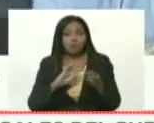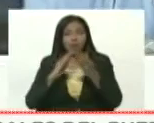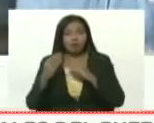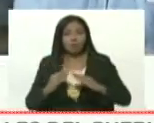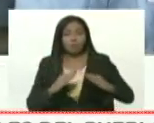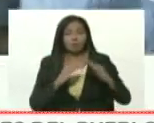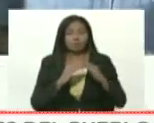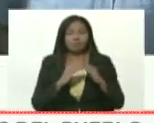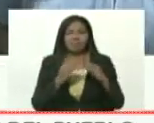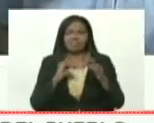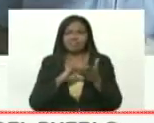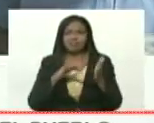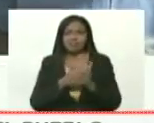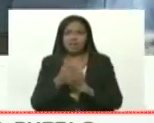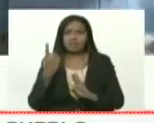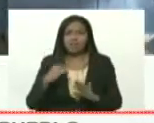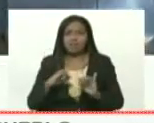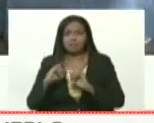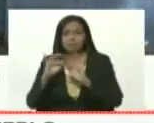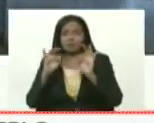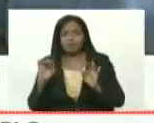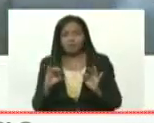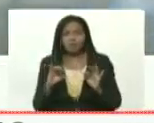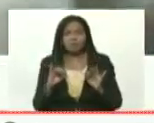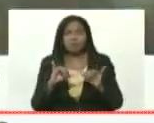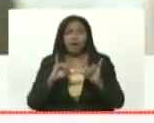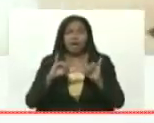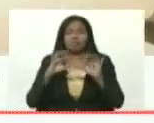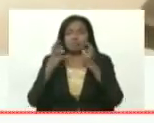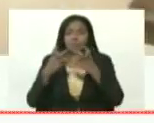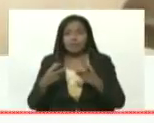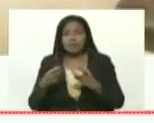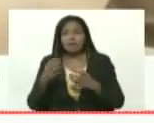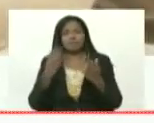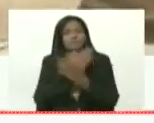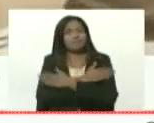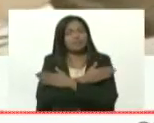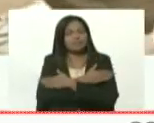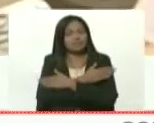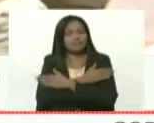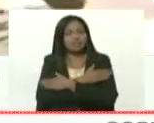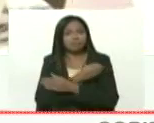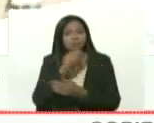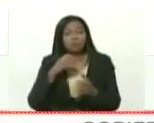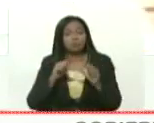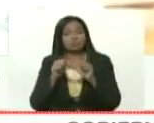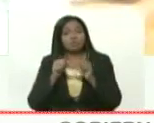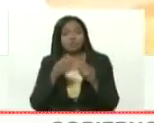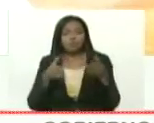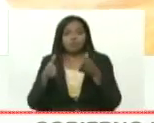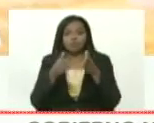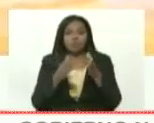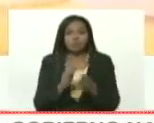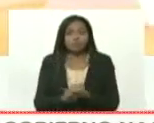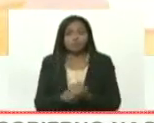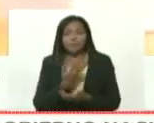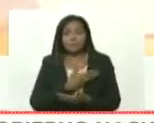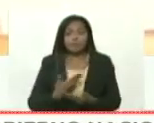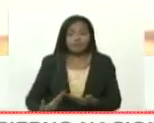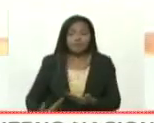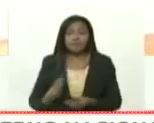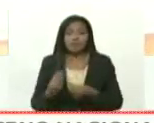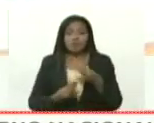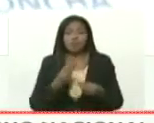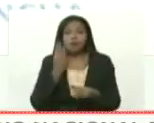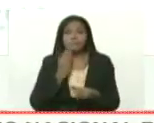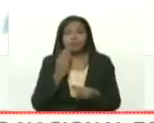las comunas, que las comunas tengan este tipo de maquinaria. Los felicito. Bueno, seguimos nuestro camino. Señor presidente, como experiencias